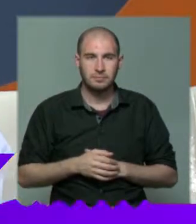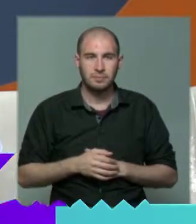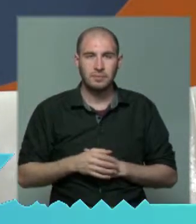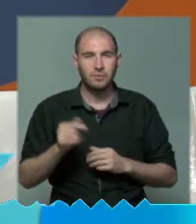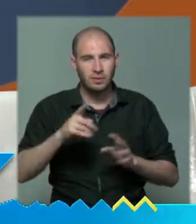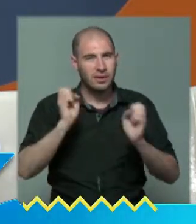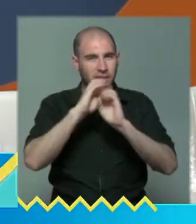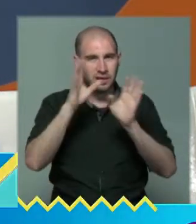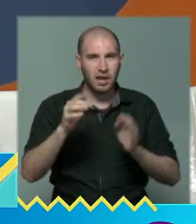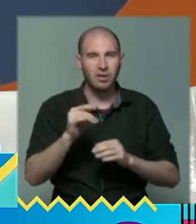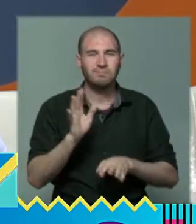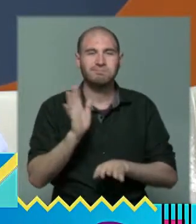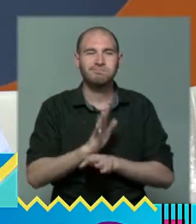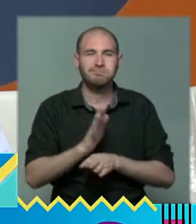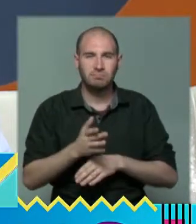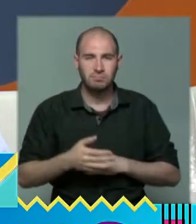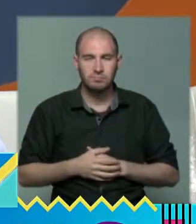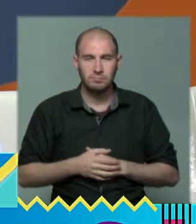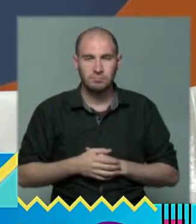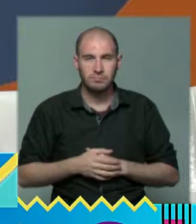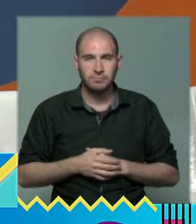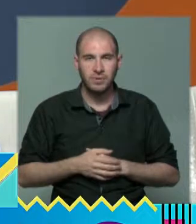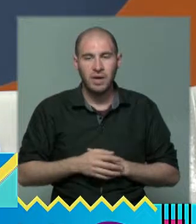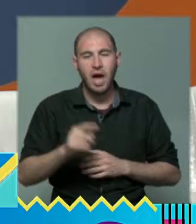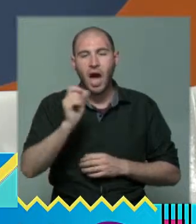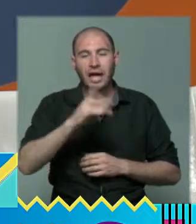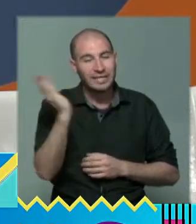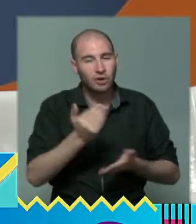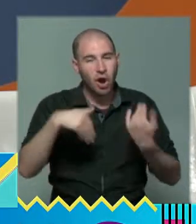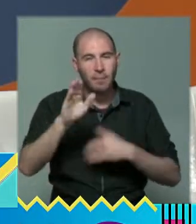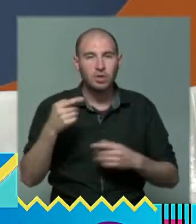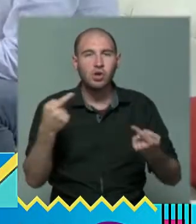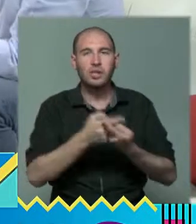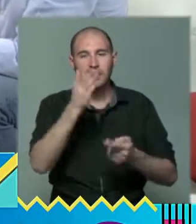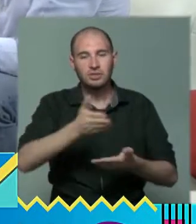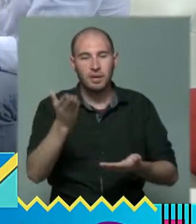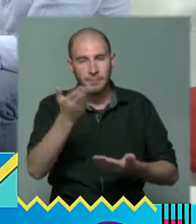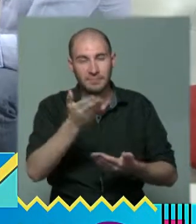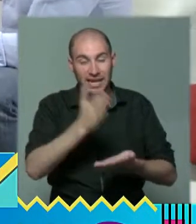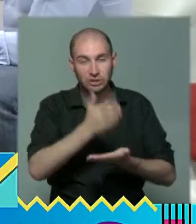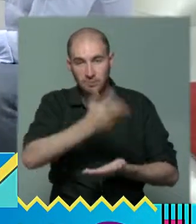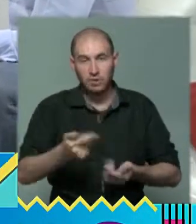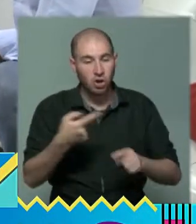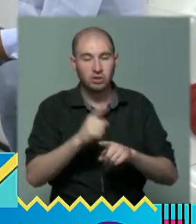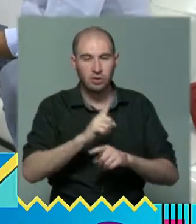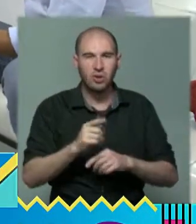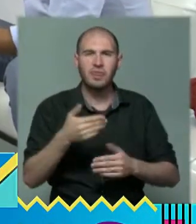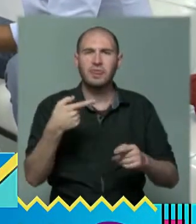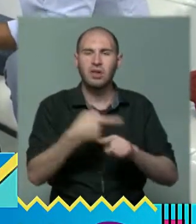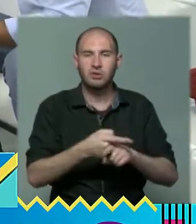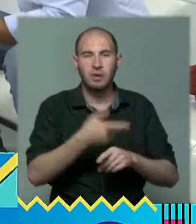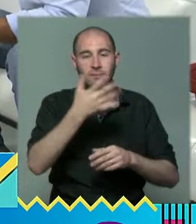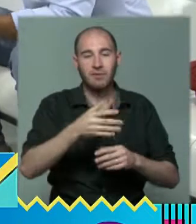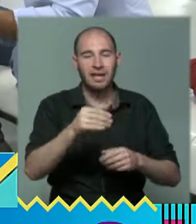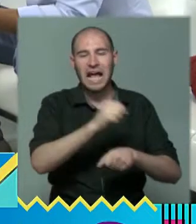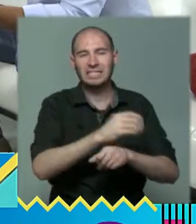para que quede claro, no significa que el aumento de pena necesariamente va en contra de los derechos humanos, no. Lo que va en contra de los derechos humanos son las condiciones